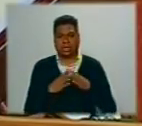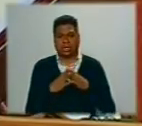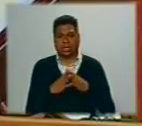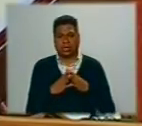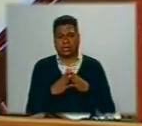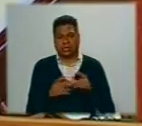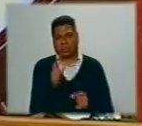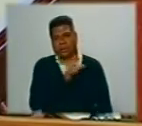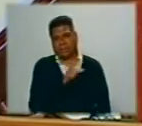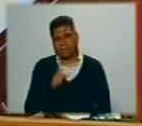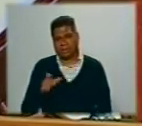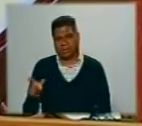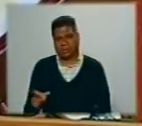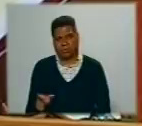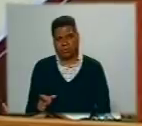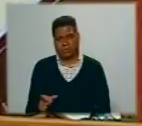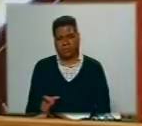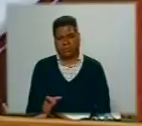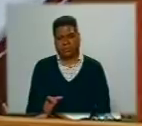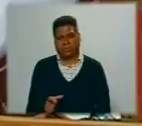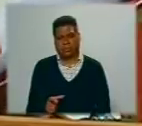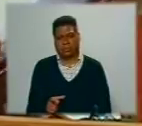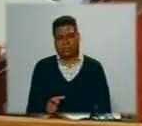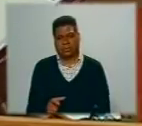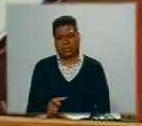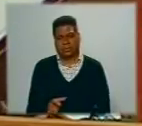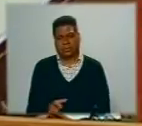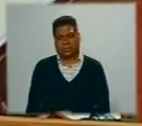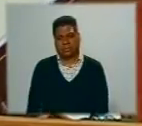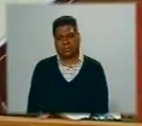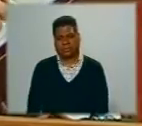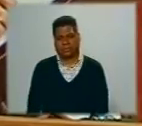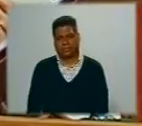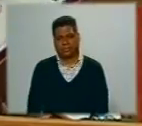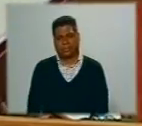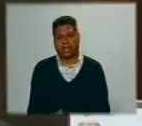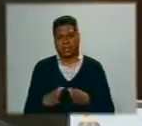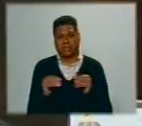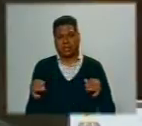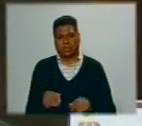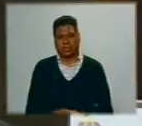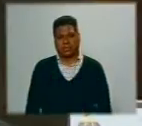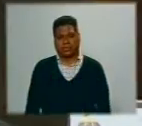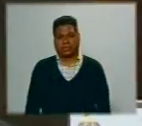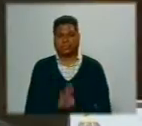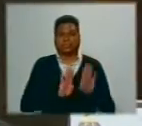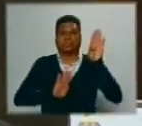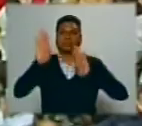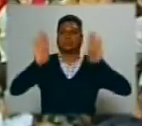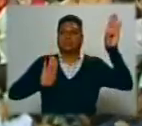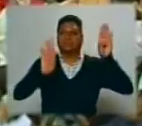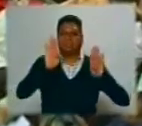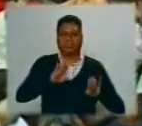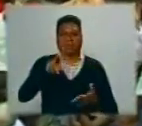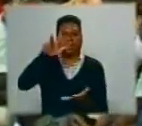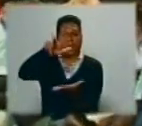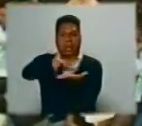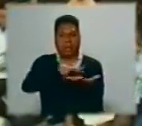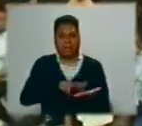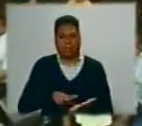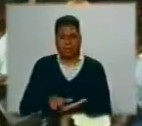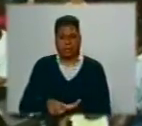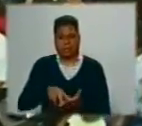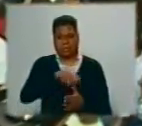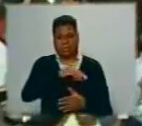las personas a los bienes y servicios priorizados por el Ejecutivo Nacional. Es todo. En consideración, aprobado.